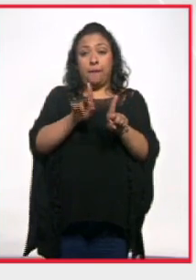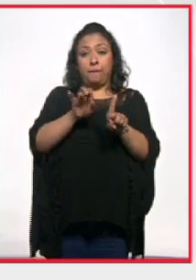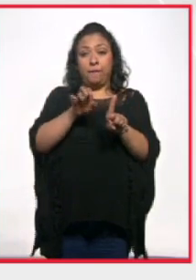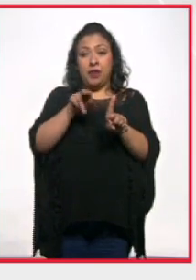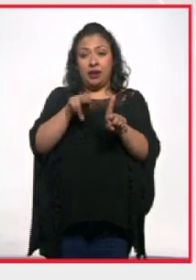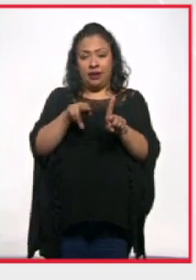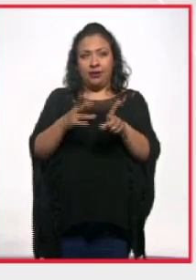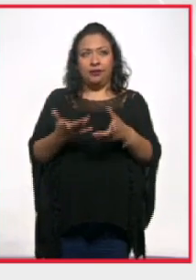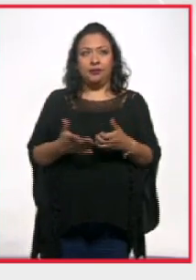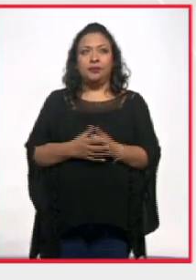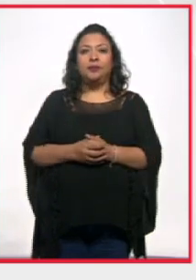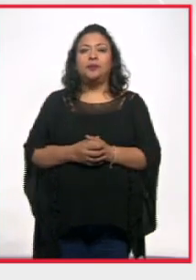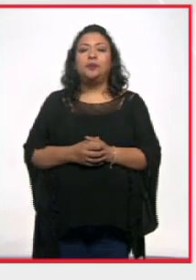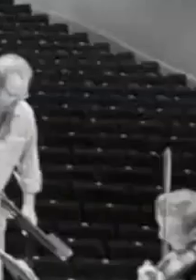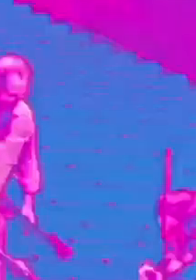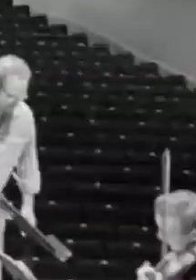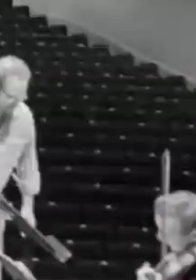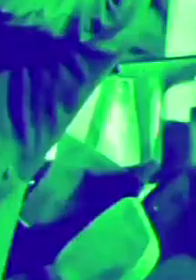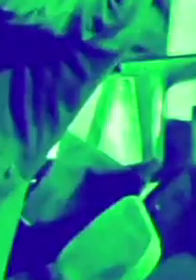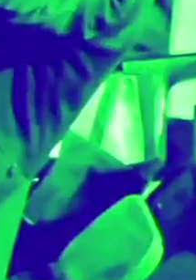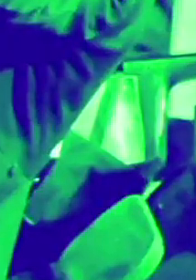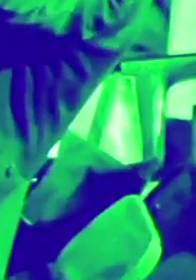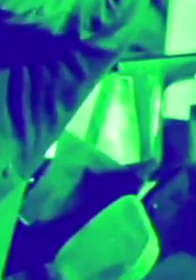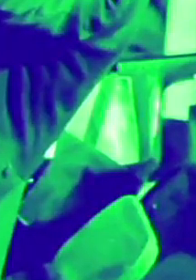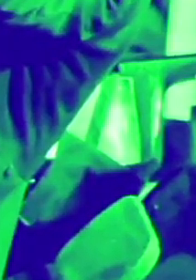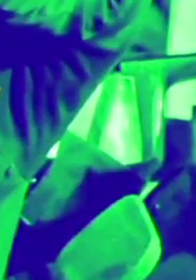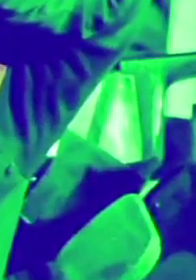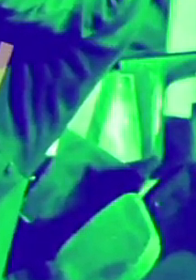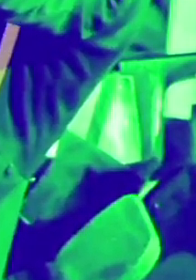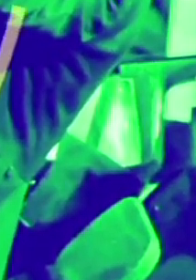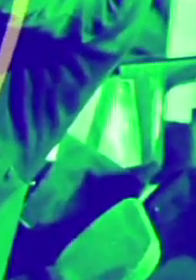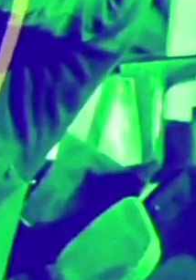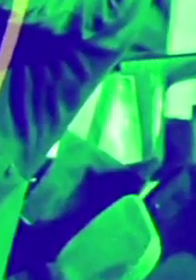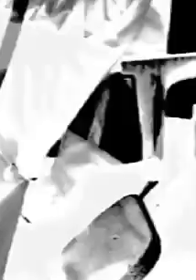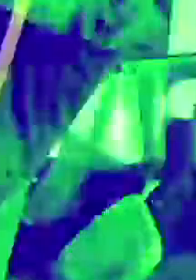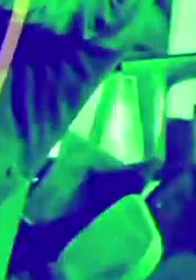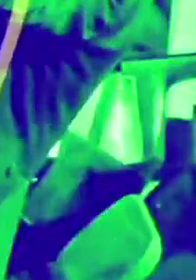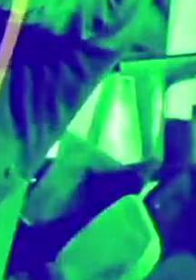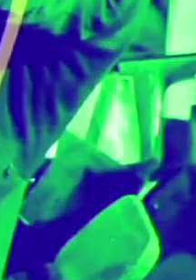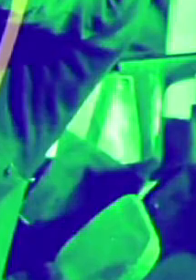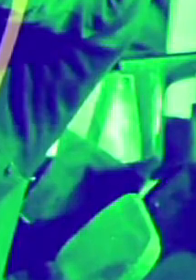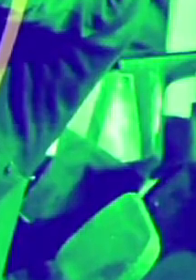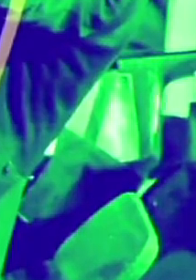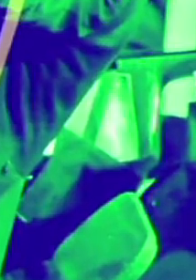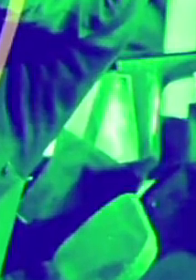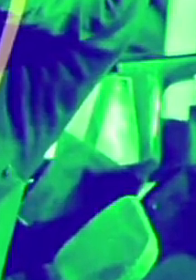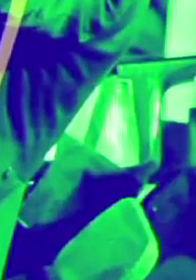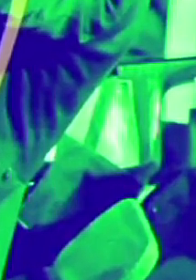Brennan.